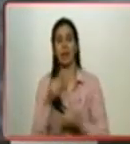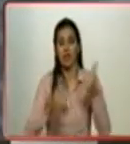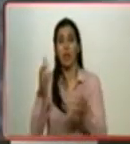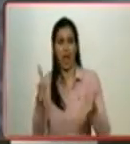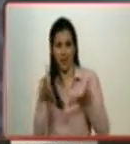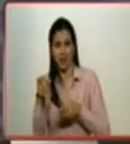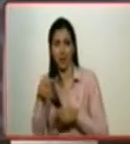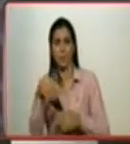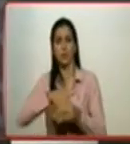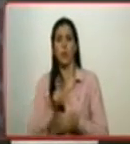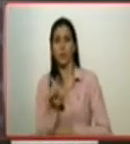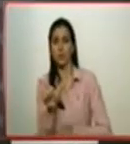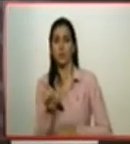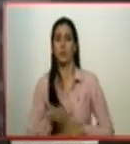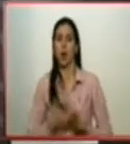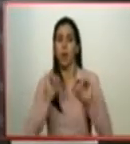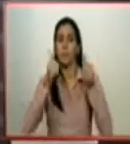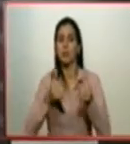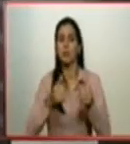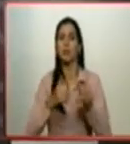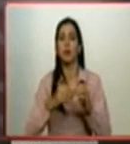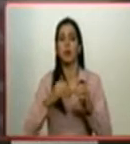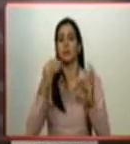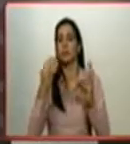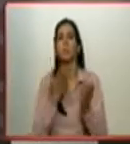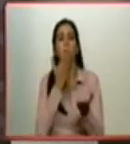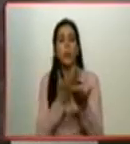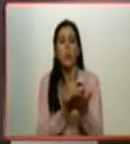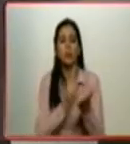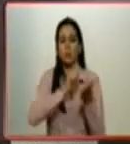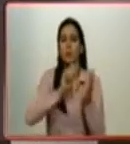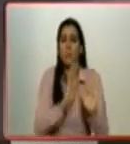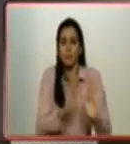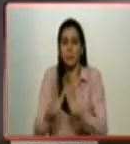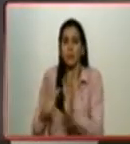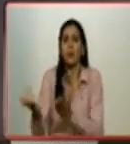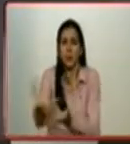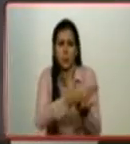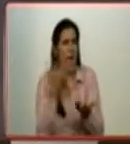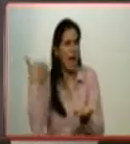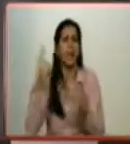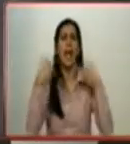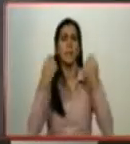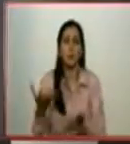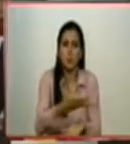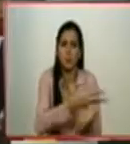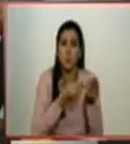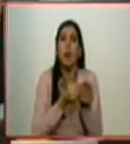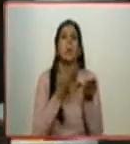electos en las primarias del PSUV iniciaron sistematización de sus propuestas, las cuales recabaron durante la campaña.